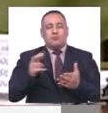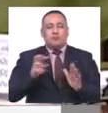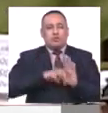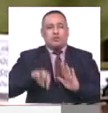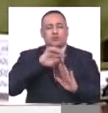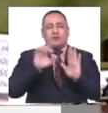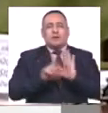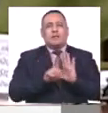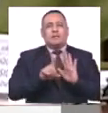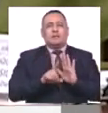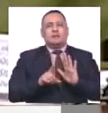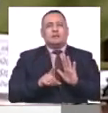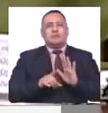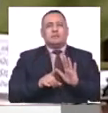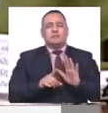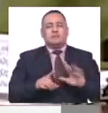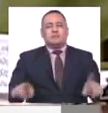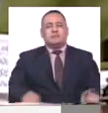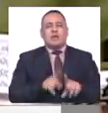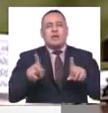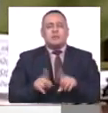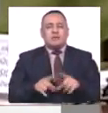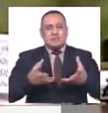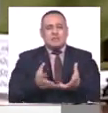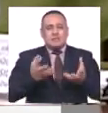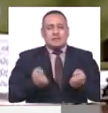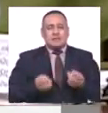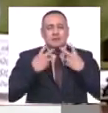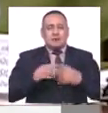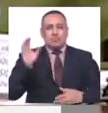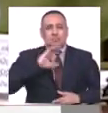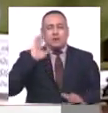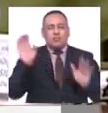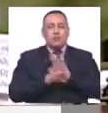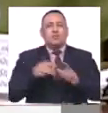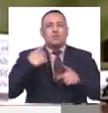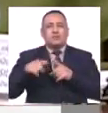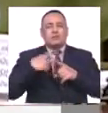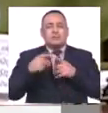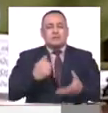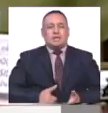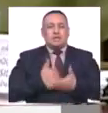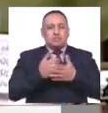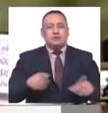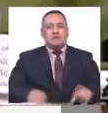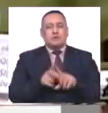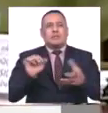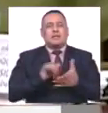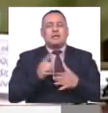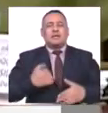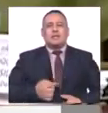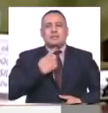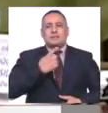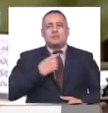predictamen se intenta conseguir varios beneficios tales como